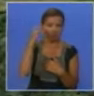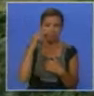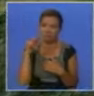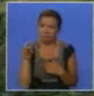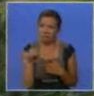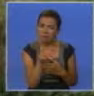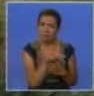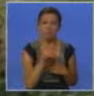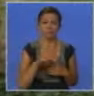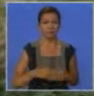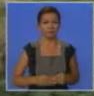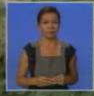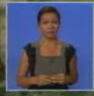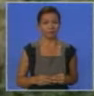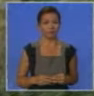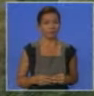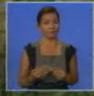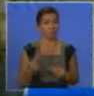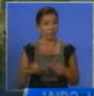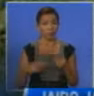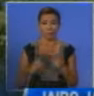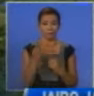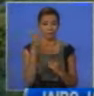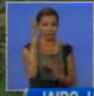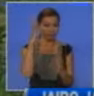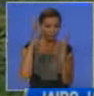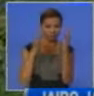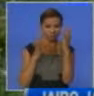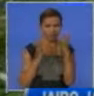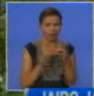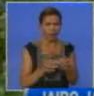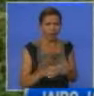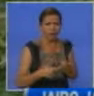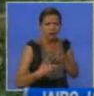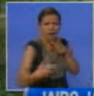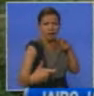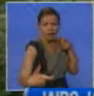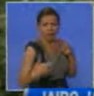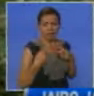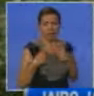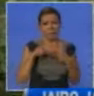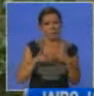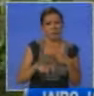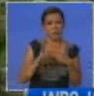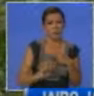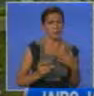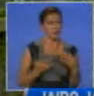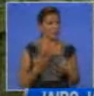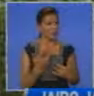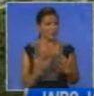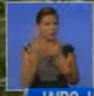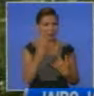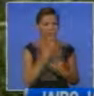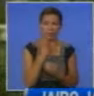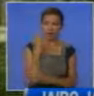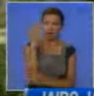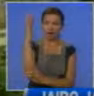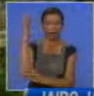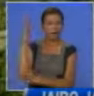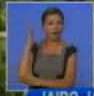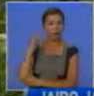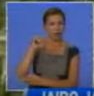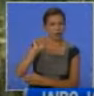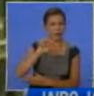vive adentrarse al corazón de este bosque con 16 hectáreas de extensión, formado principalmente por árboles de Arrayán, con más